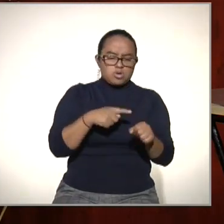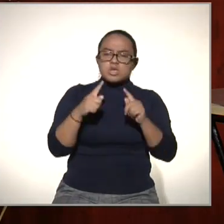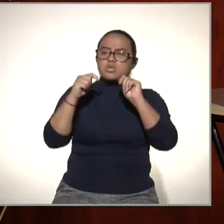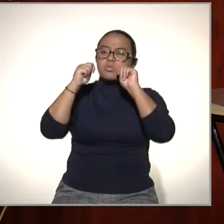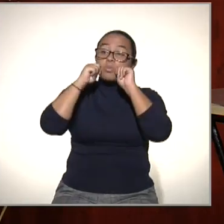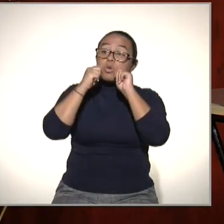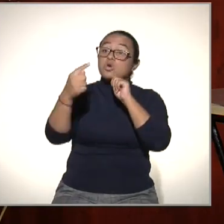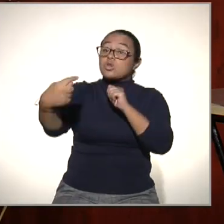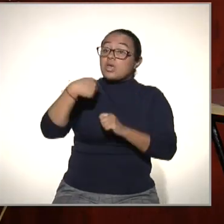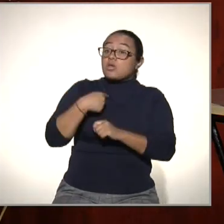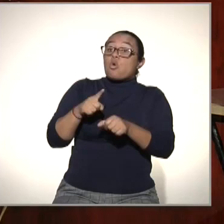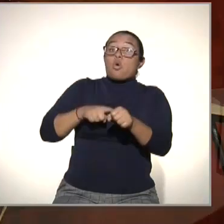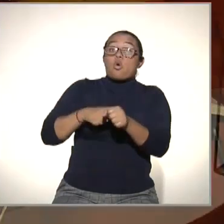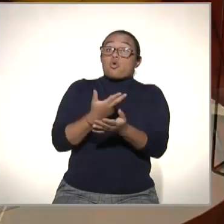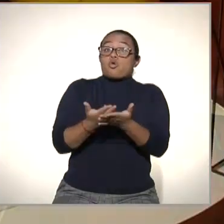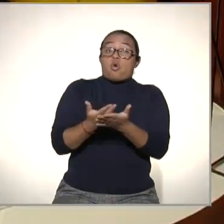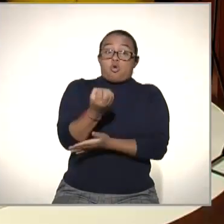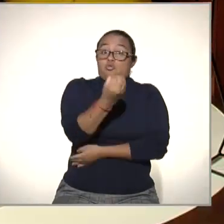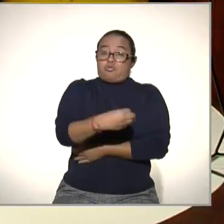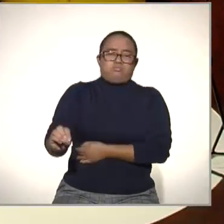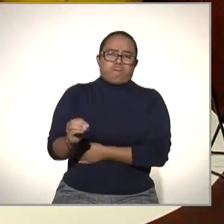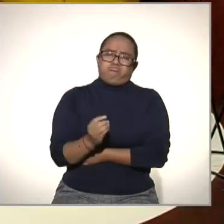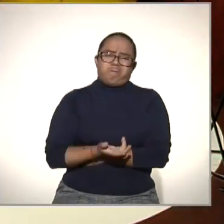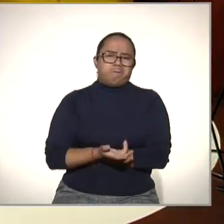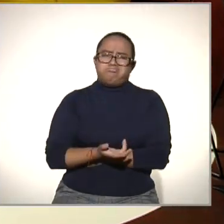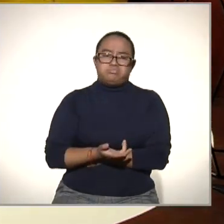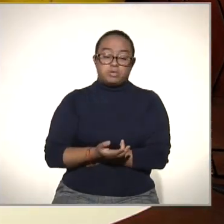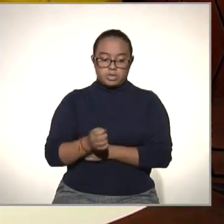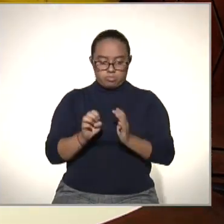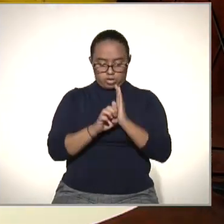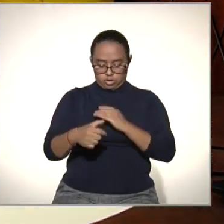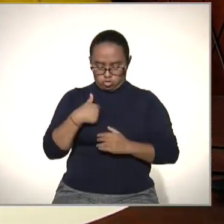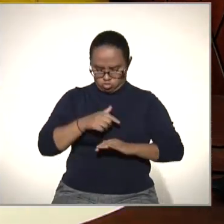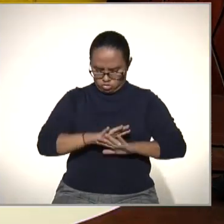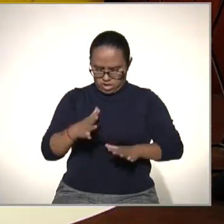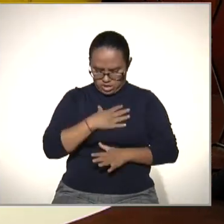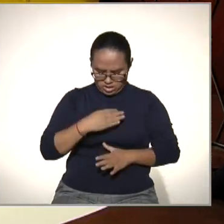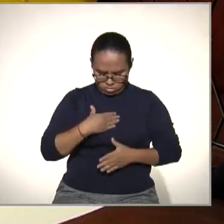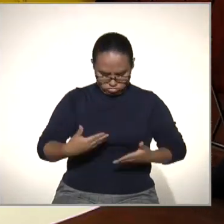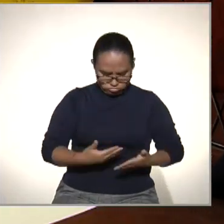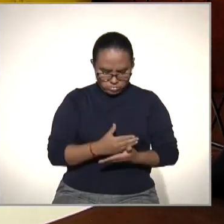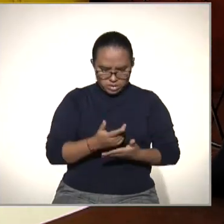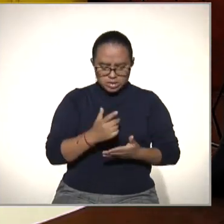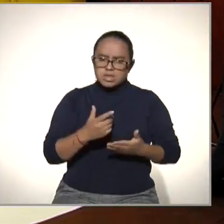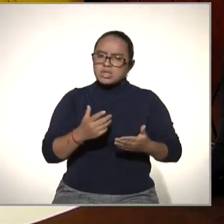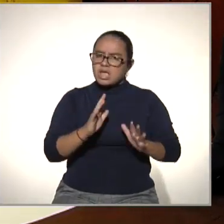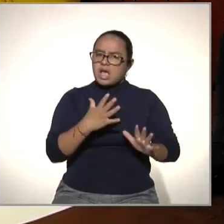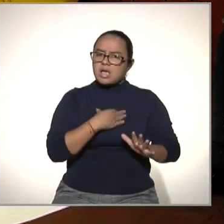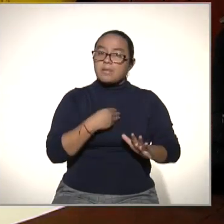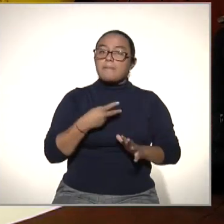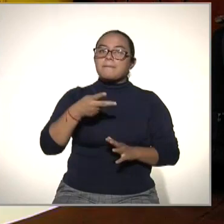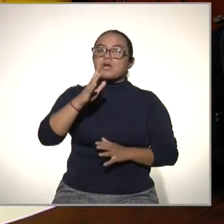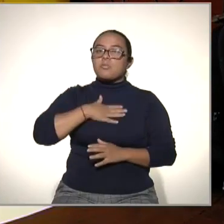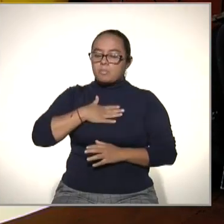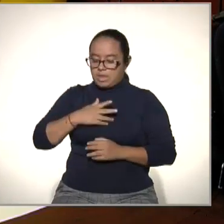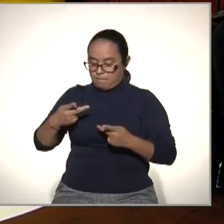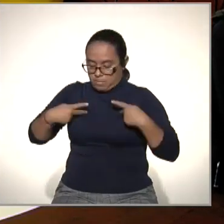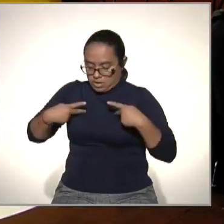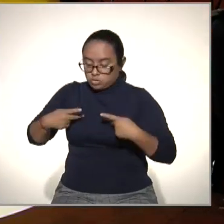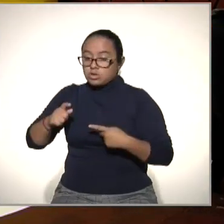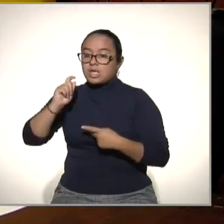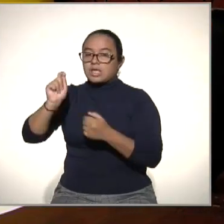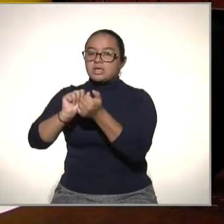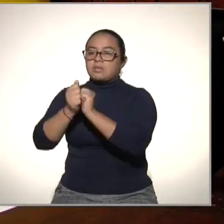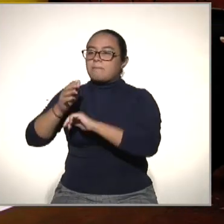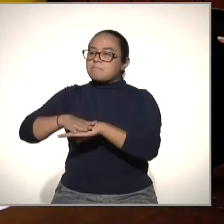como Rosita, ¿no? Y aún siendo mamá, me interesa mucho mi propio desarrollo como persona. Y entonces